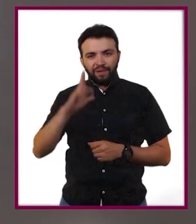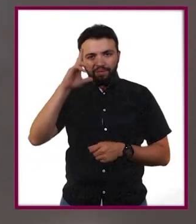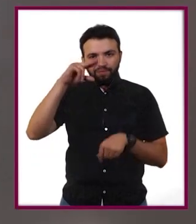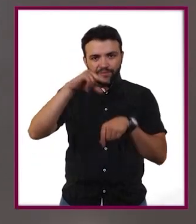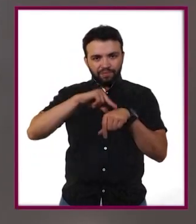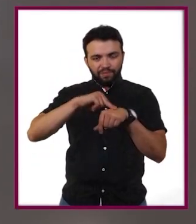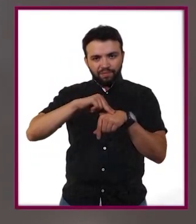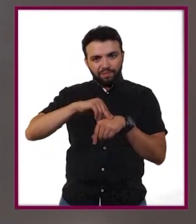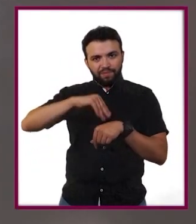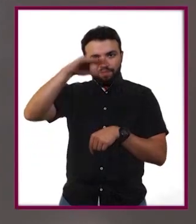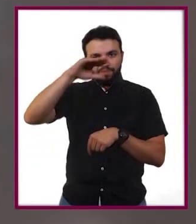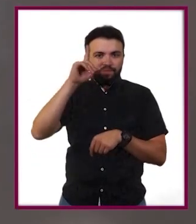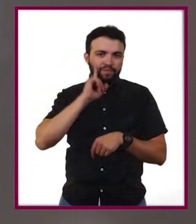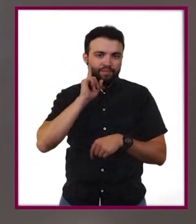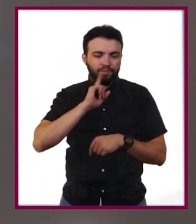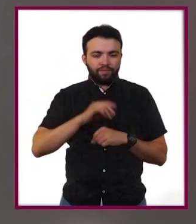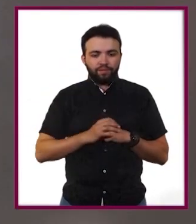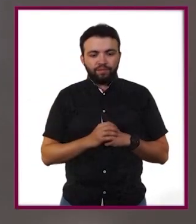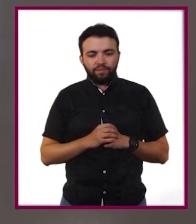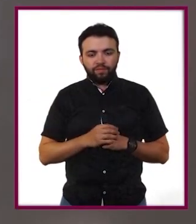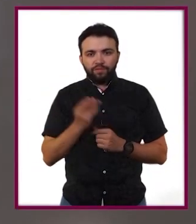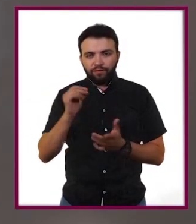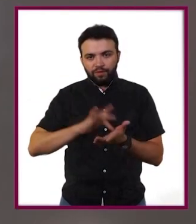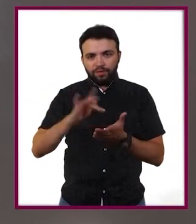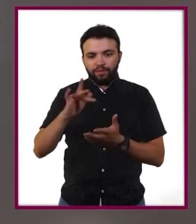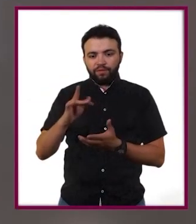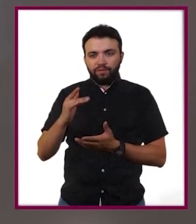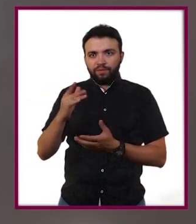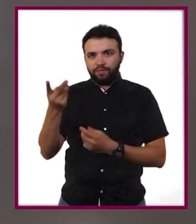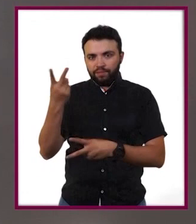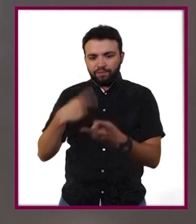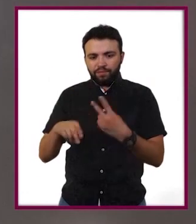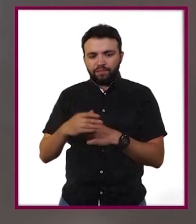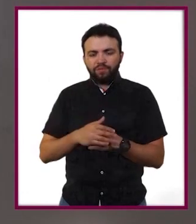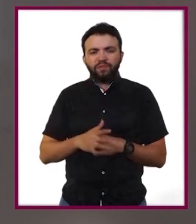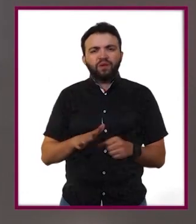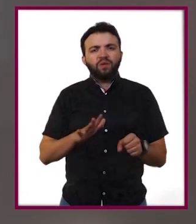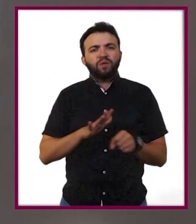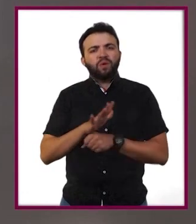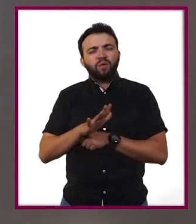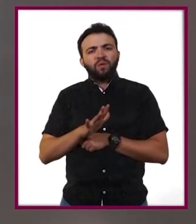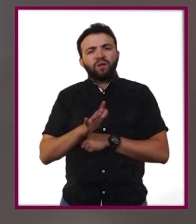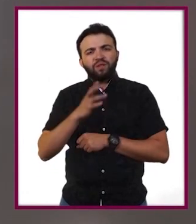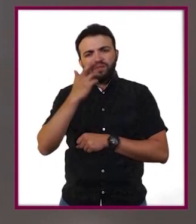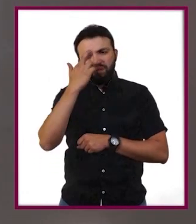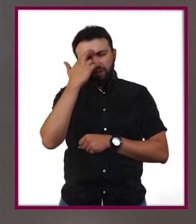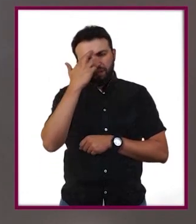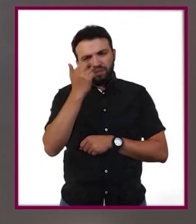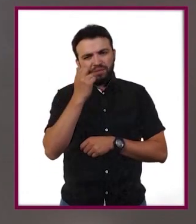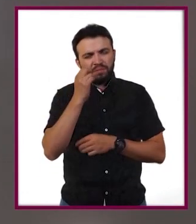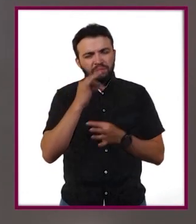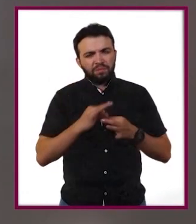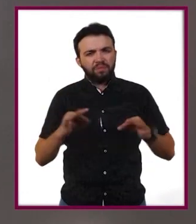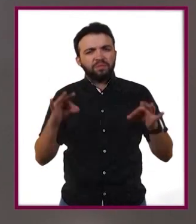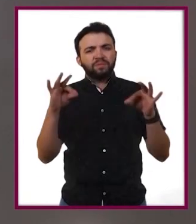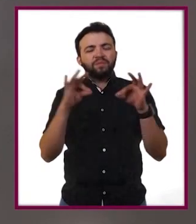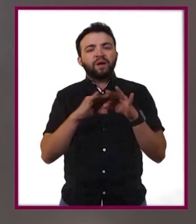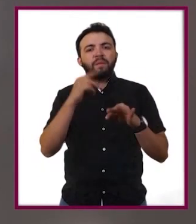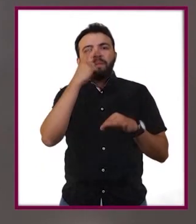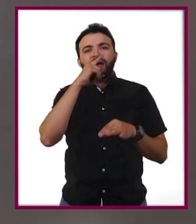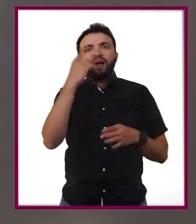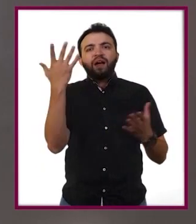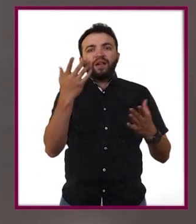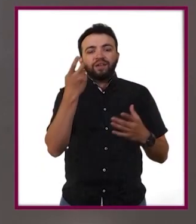Doctora, bienvenida a nuestro programa. Muchas gracias por venir. Y bueno, ¿cuáles son las razones principales para que se comenzara a